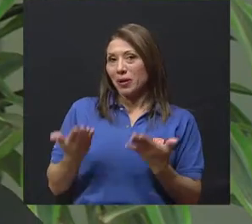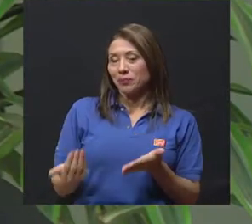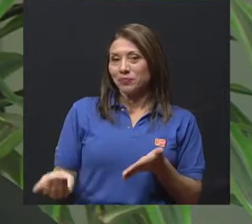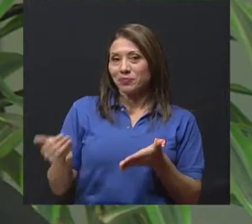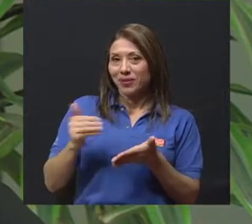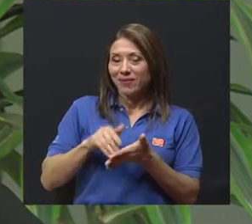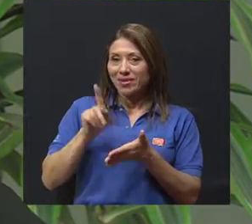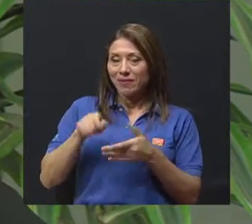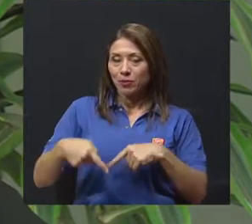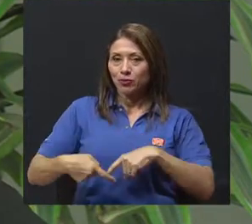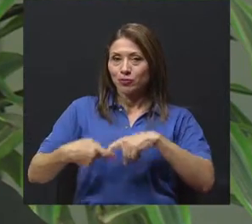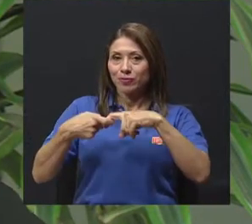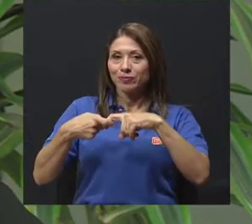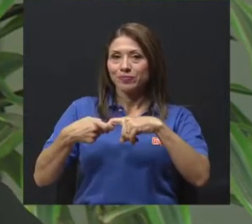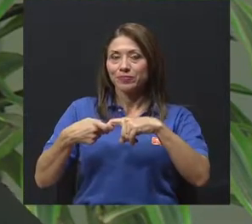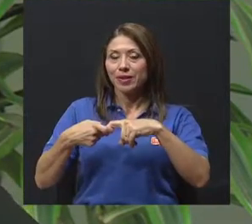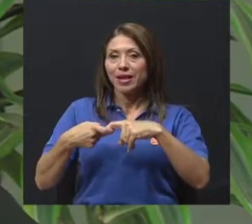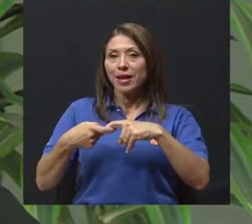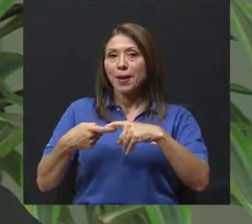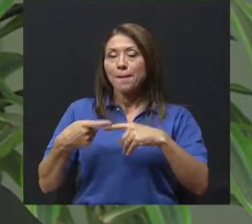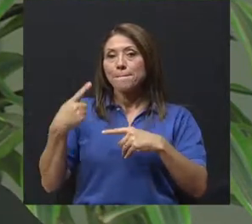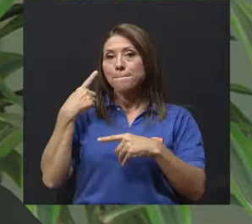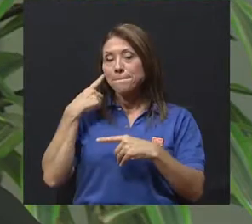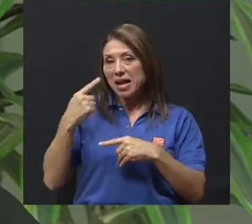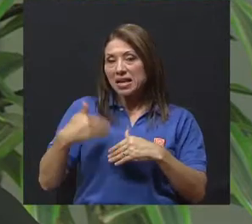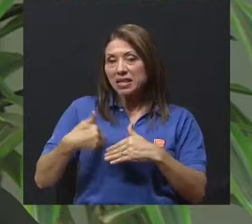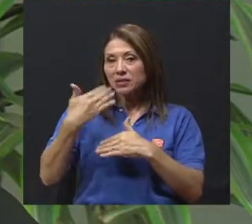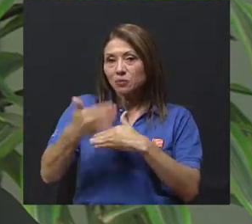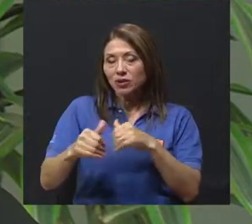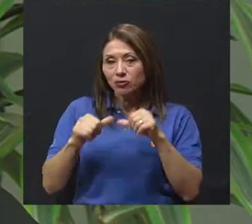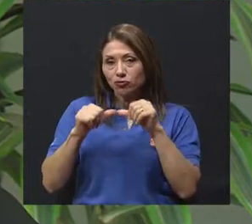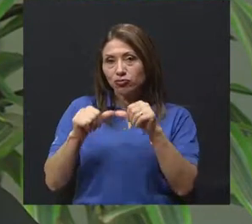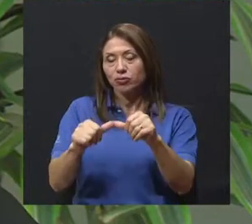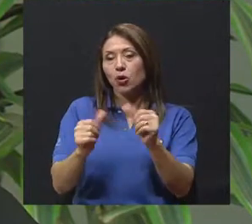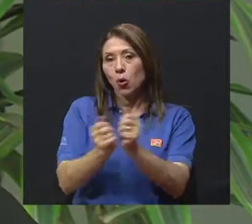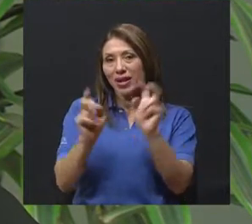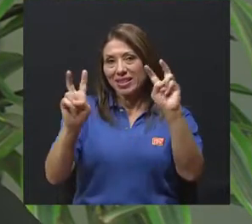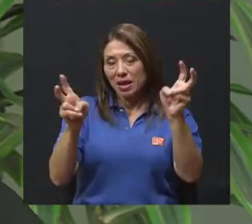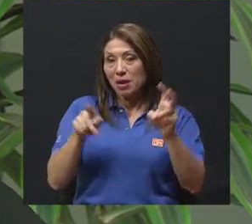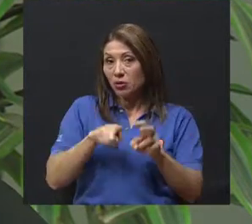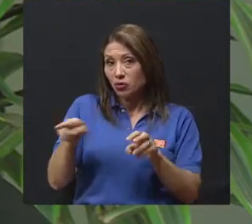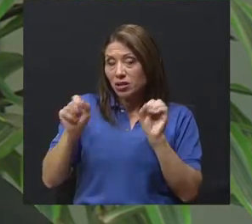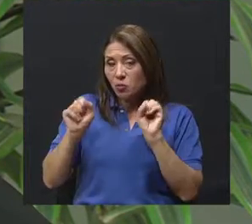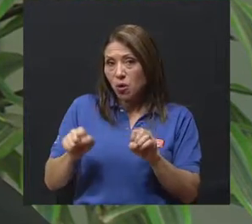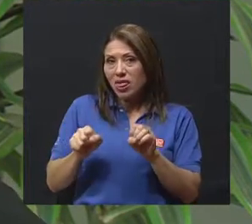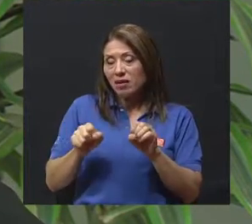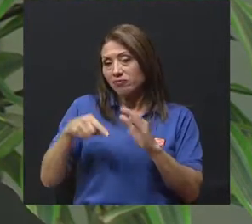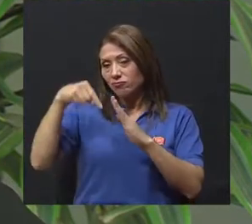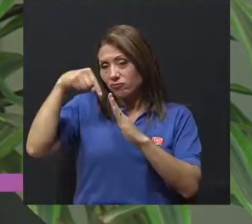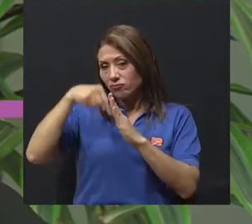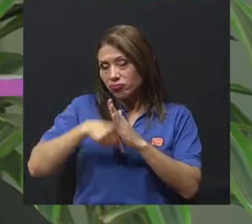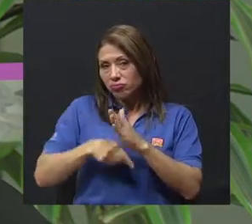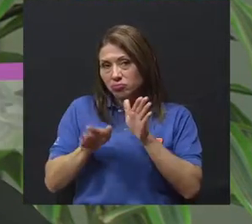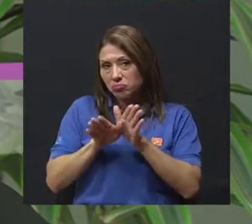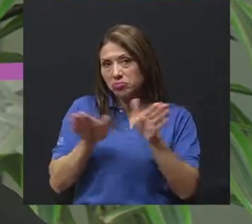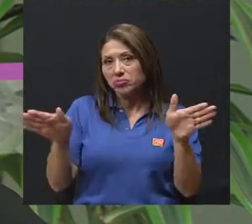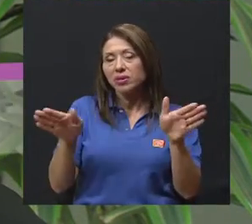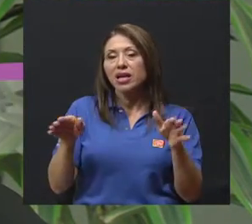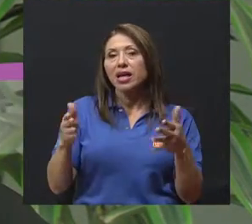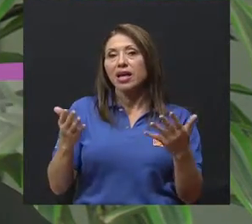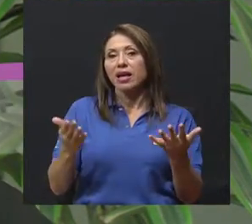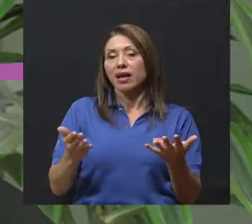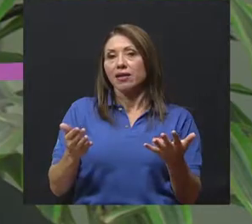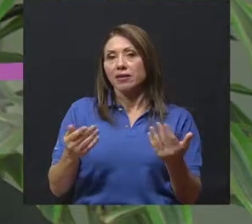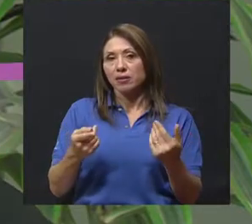lista tenemos que ir a una segunda pausa para retomar luego el tema que ustedes nos puedan seguir que usted perdón nos pueda